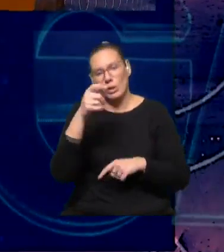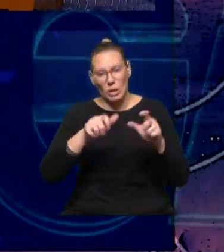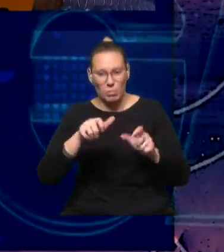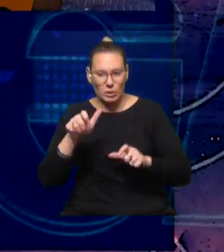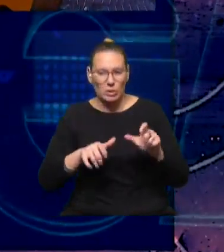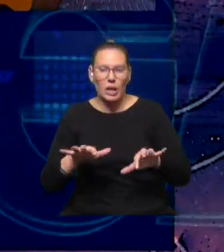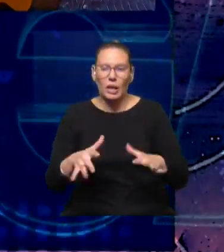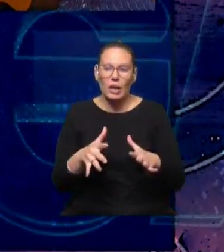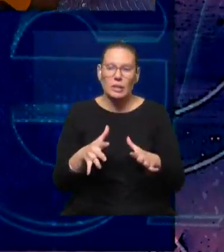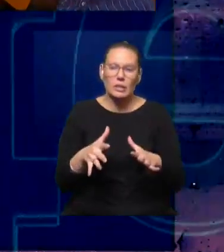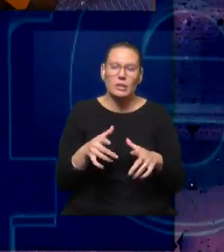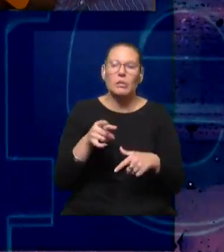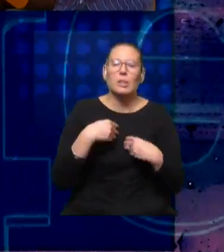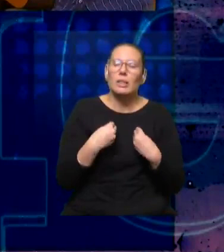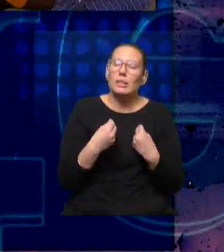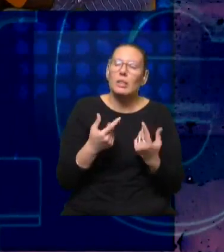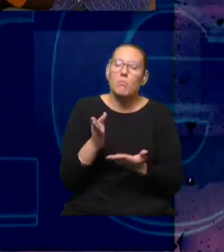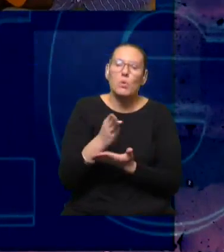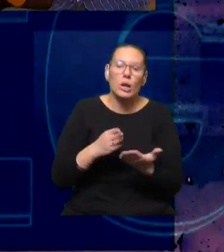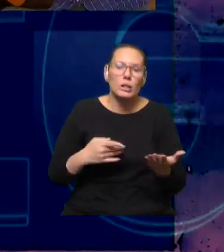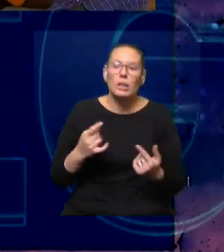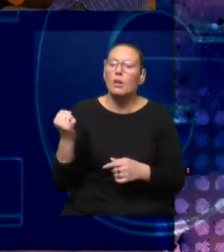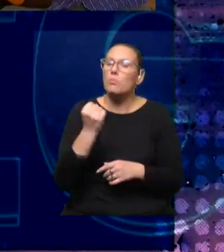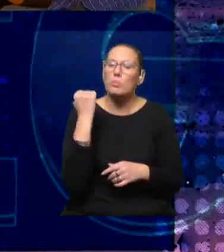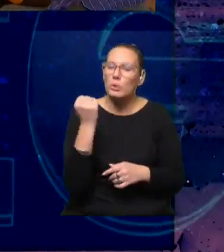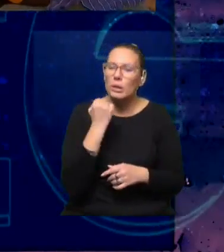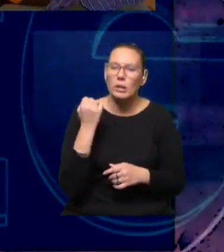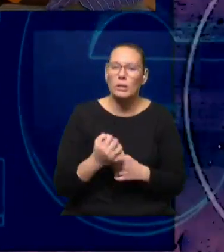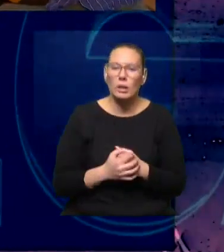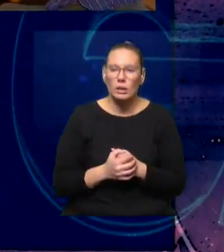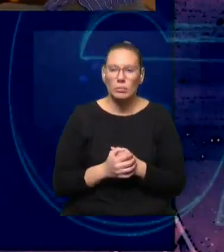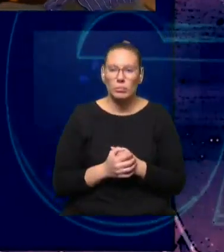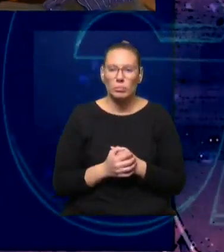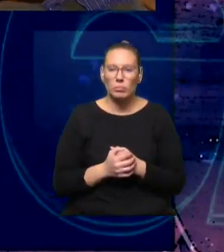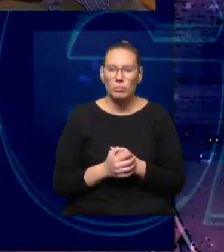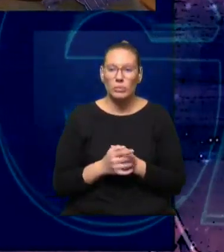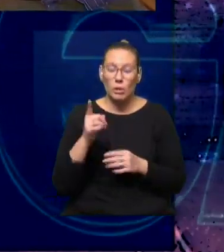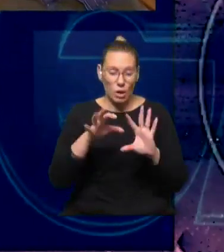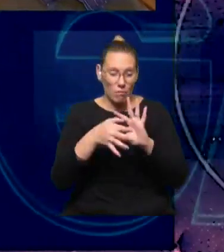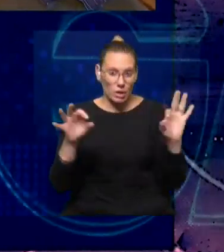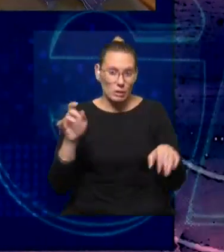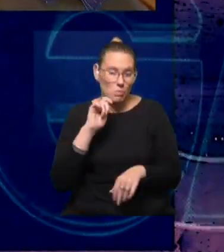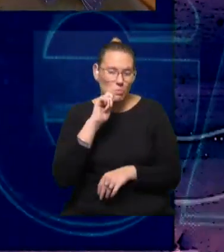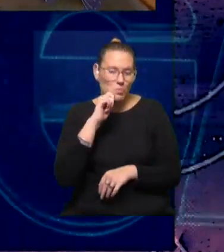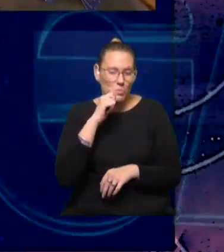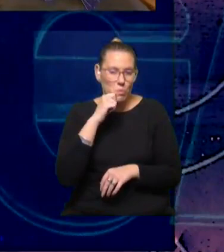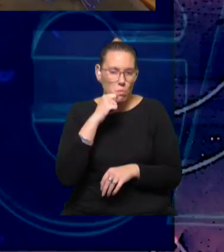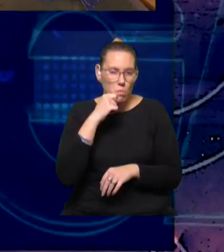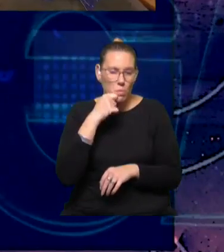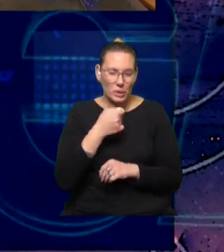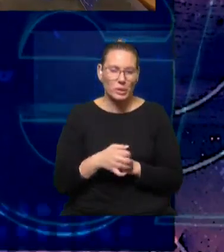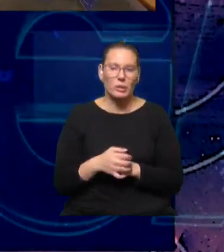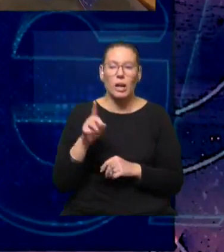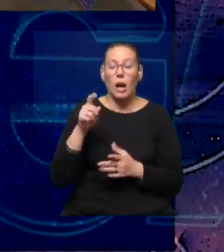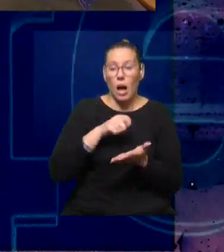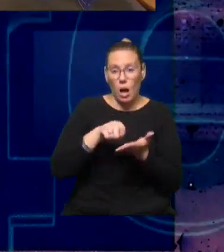que significa para vos la poesía Qué importancia tiene hay una hay una frase muy linda que que viene de